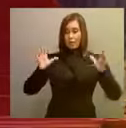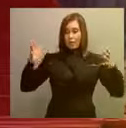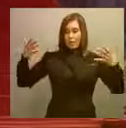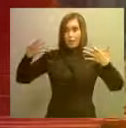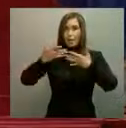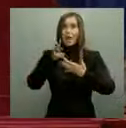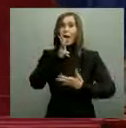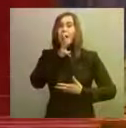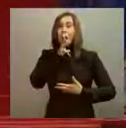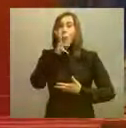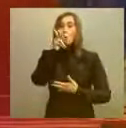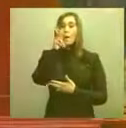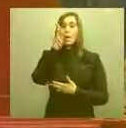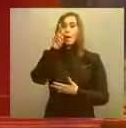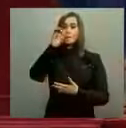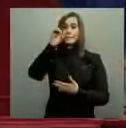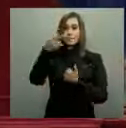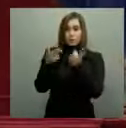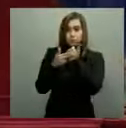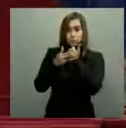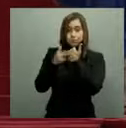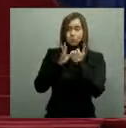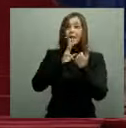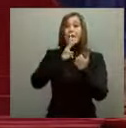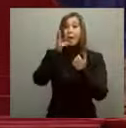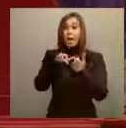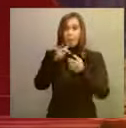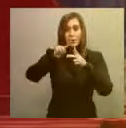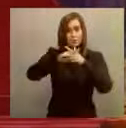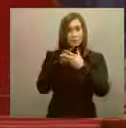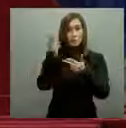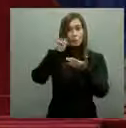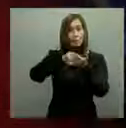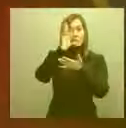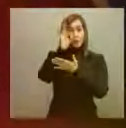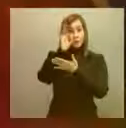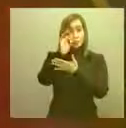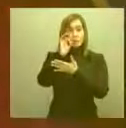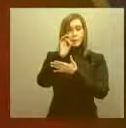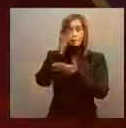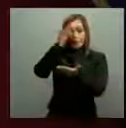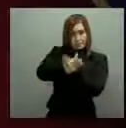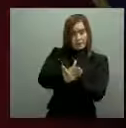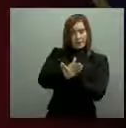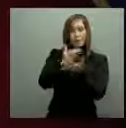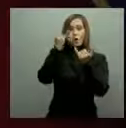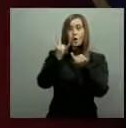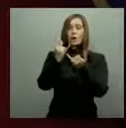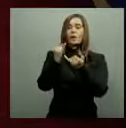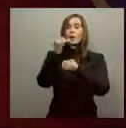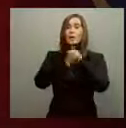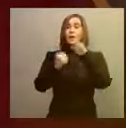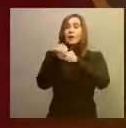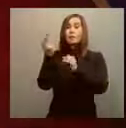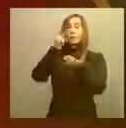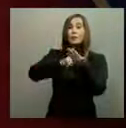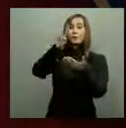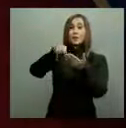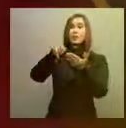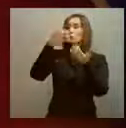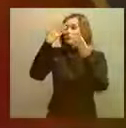que llevaba en construcción desde 2009 y por fin, a finales del próximo año, la vamos a inaugurar.